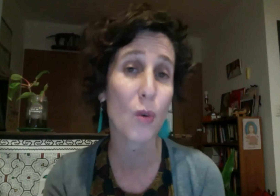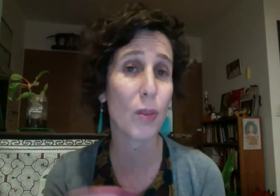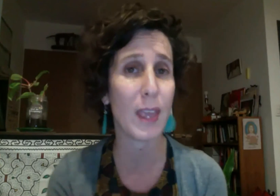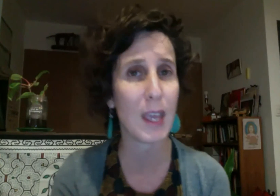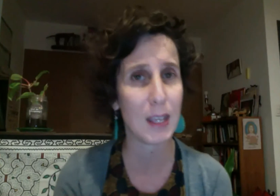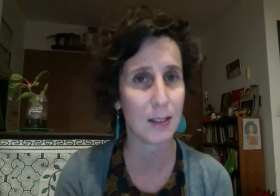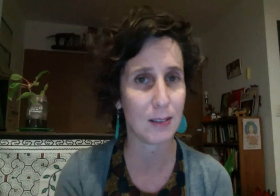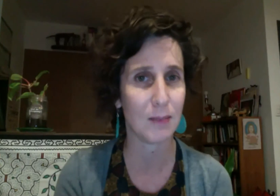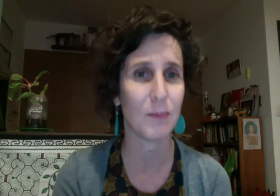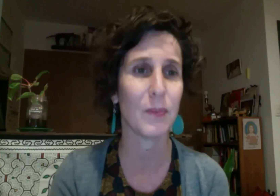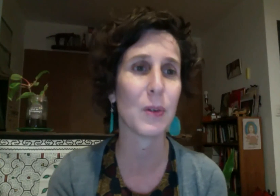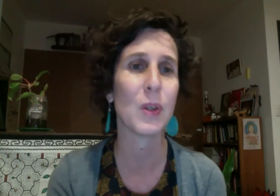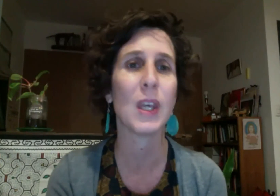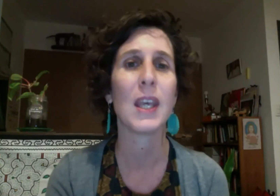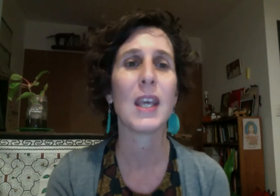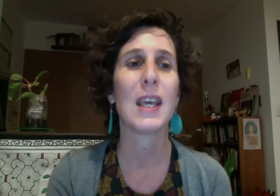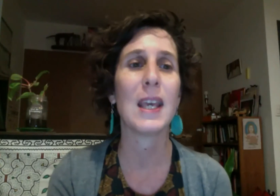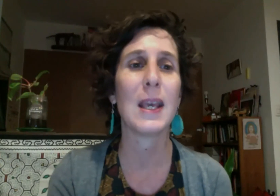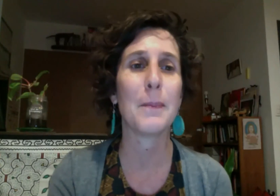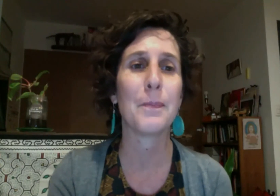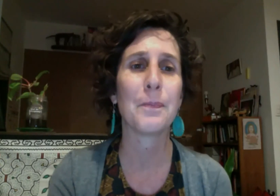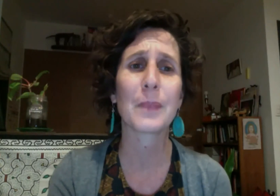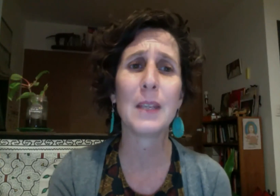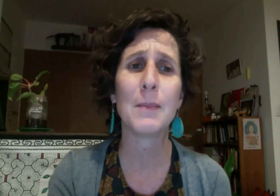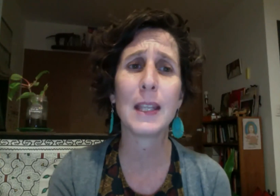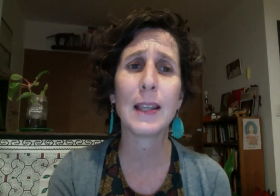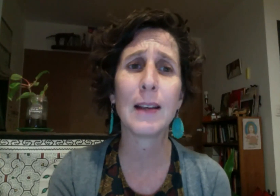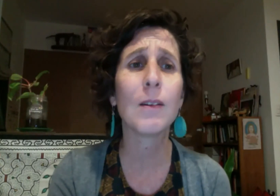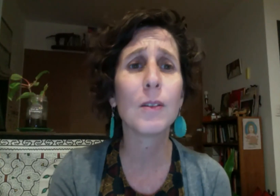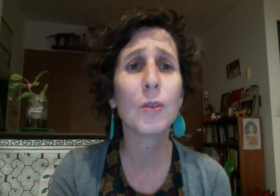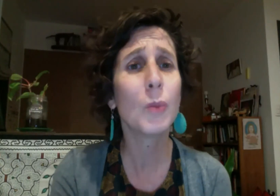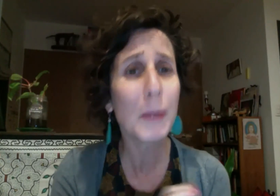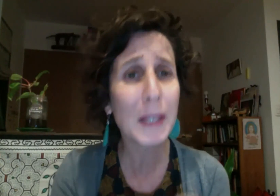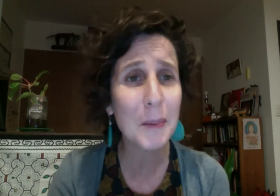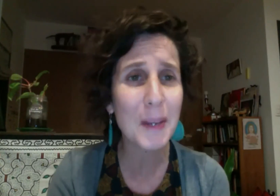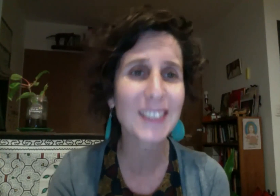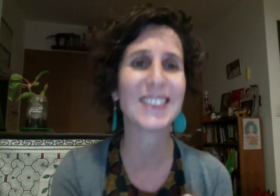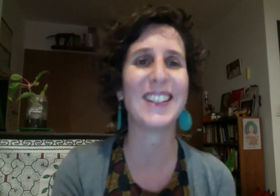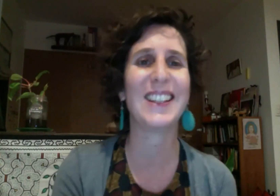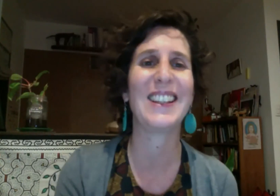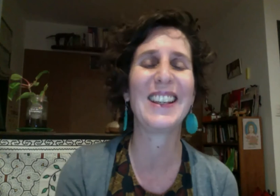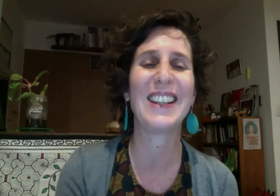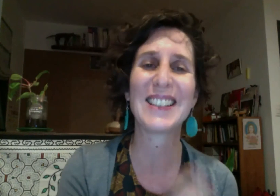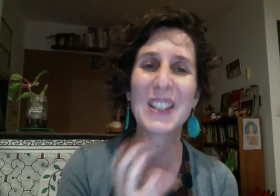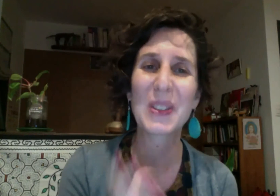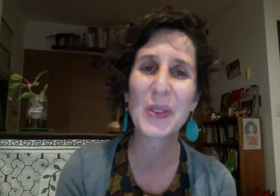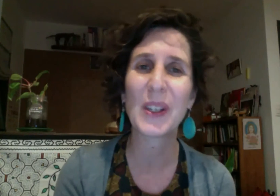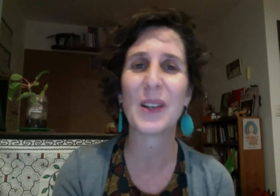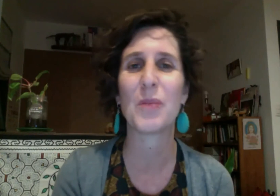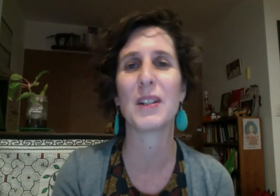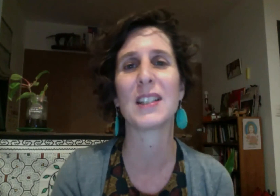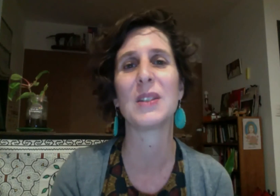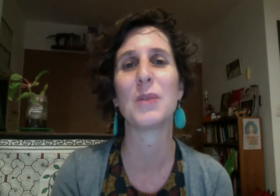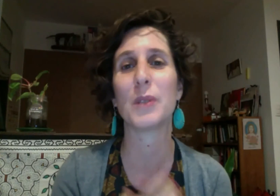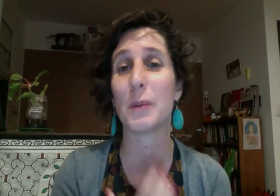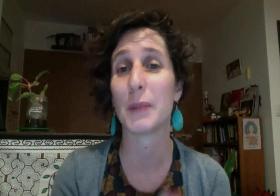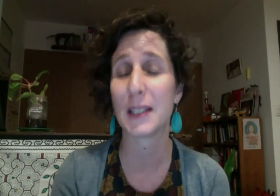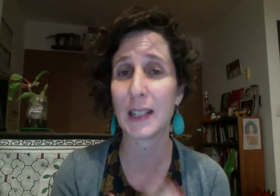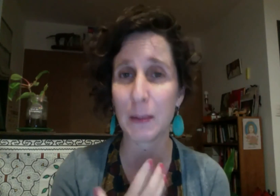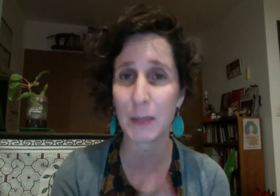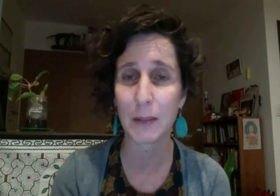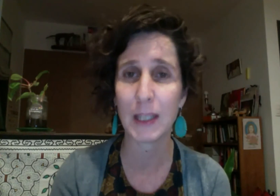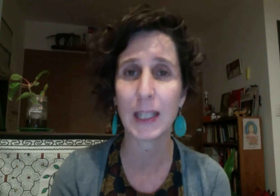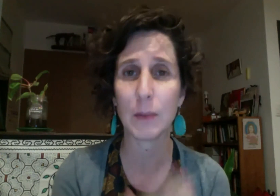o no de ellas, ¿no? Y me detengo un momento más en este asunto de la conversación, porque me